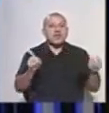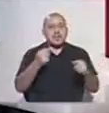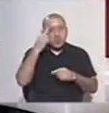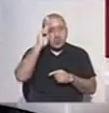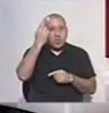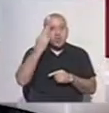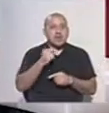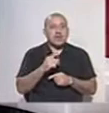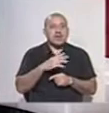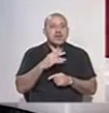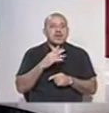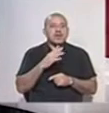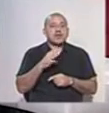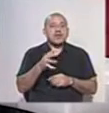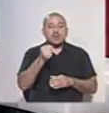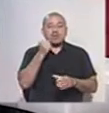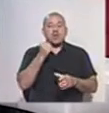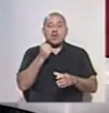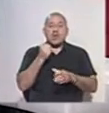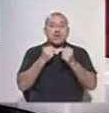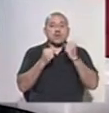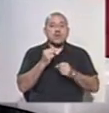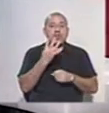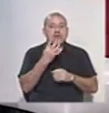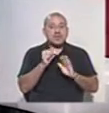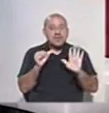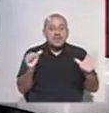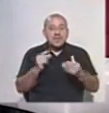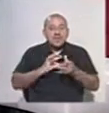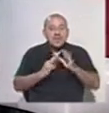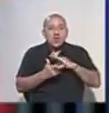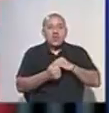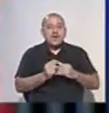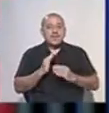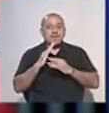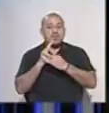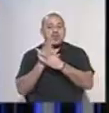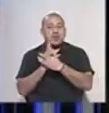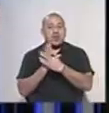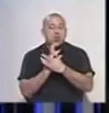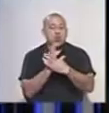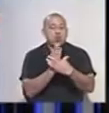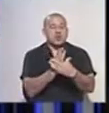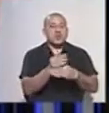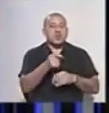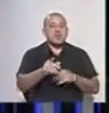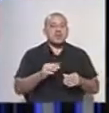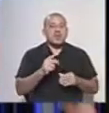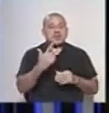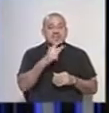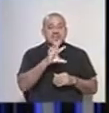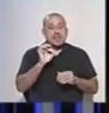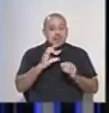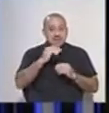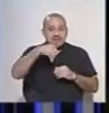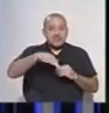Están descubriendo un número, una especie número 46, incluso. Y van desde 30 centímetros hasta 10 metros.